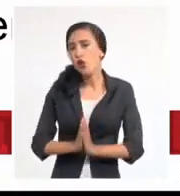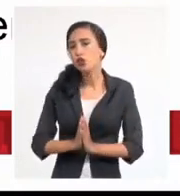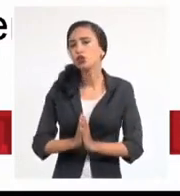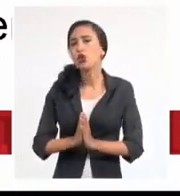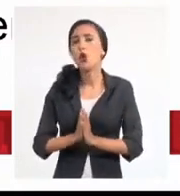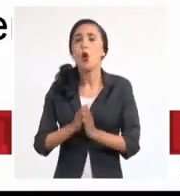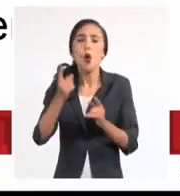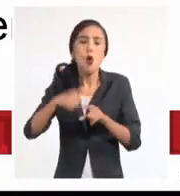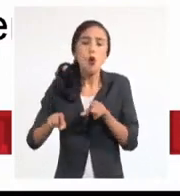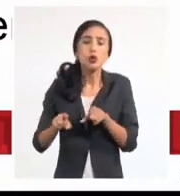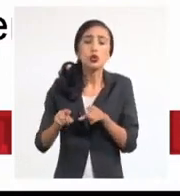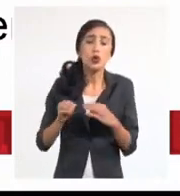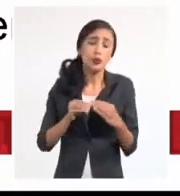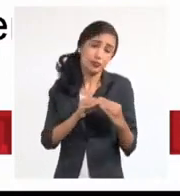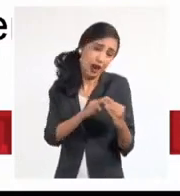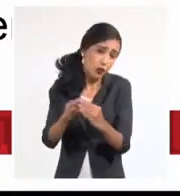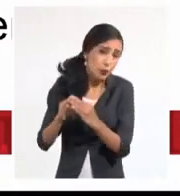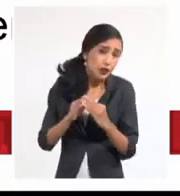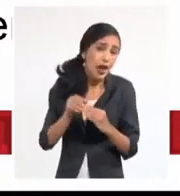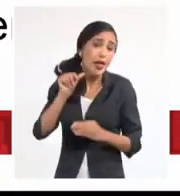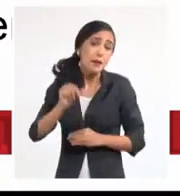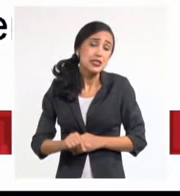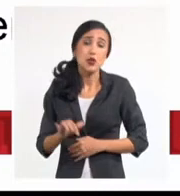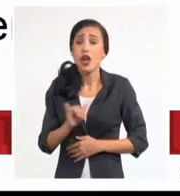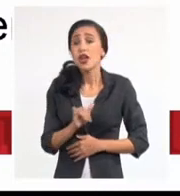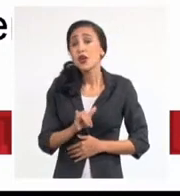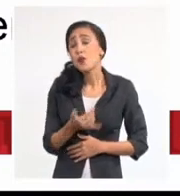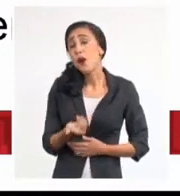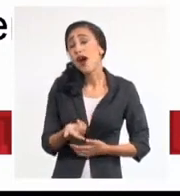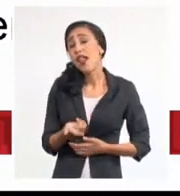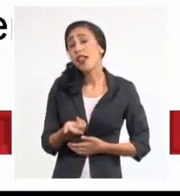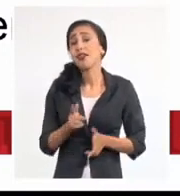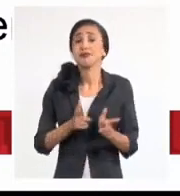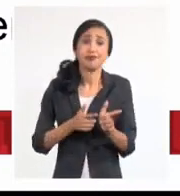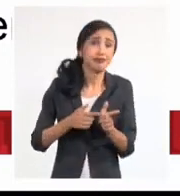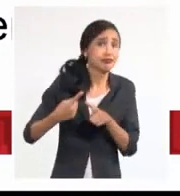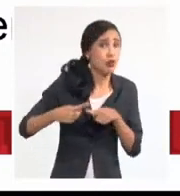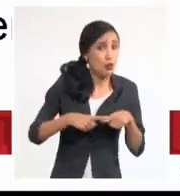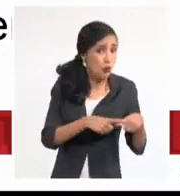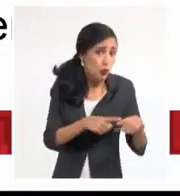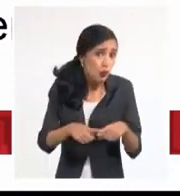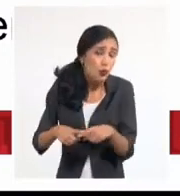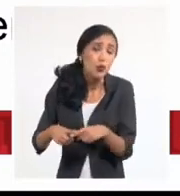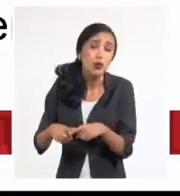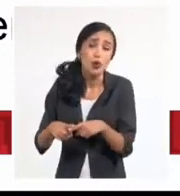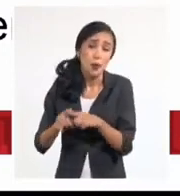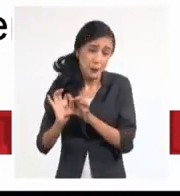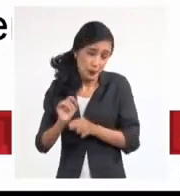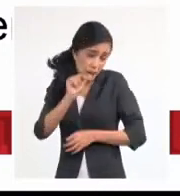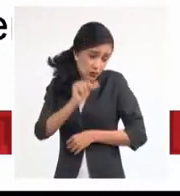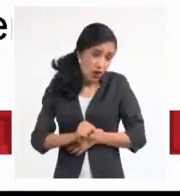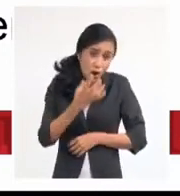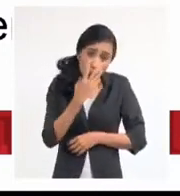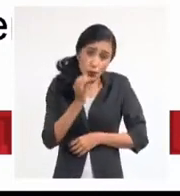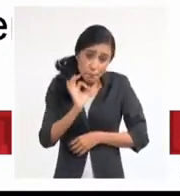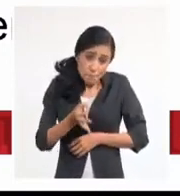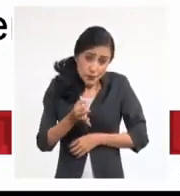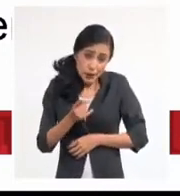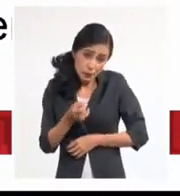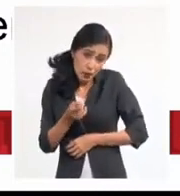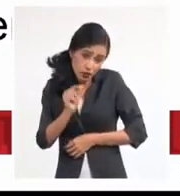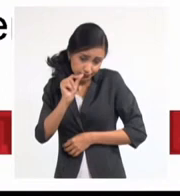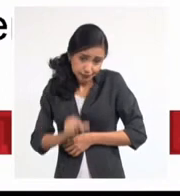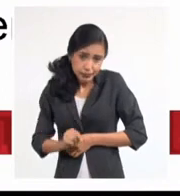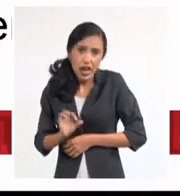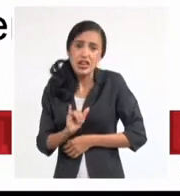feministas, ambientalistas, artistas, académicos, estudiantes, jóvenes, comunidad animalista y el